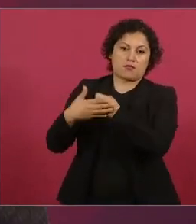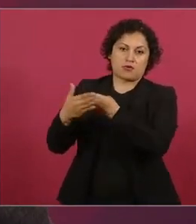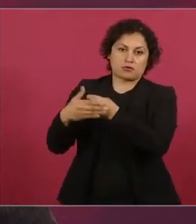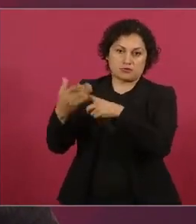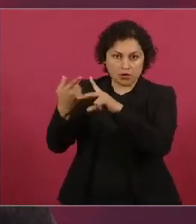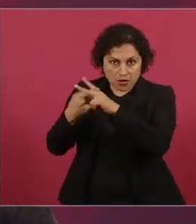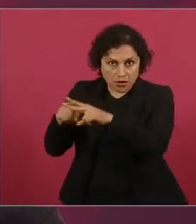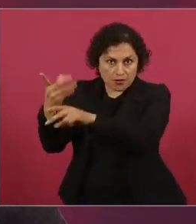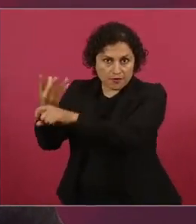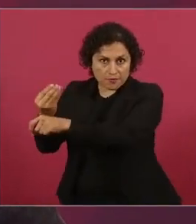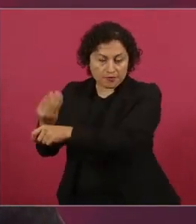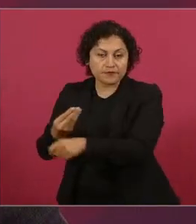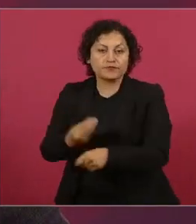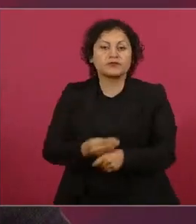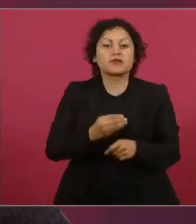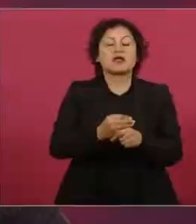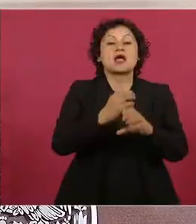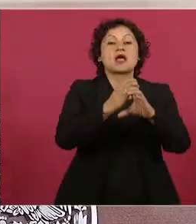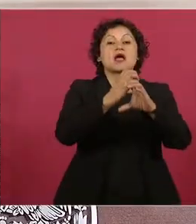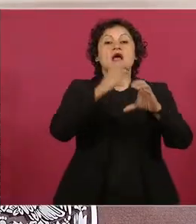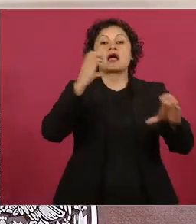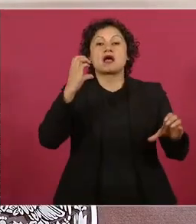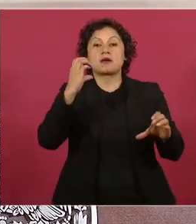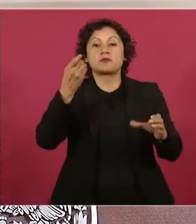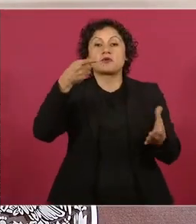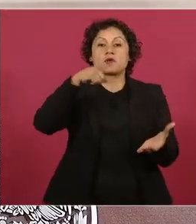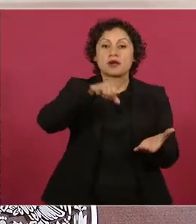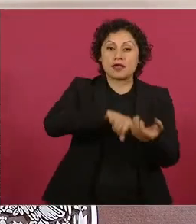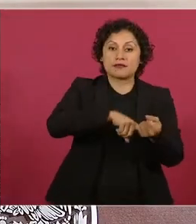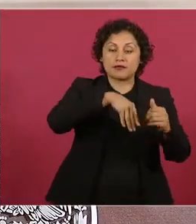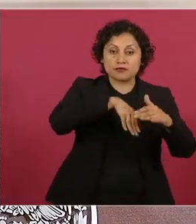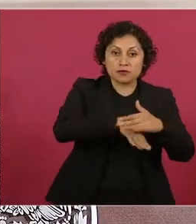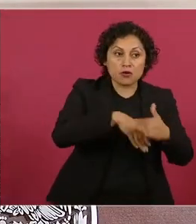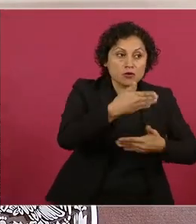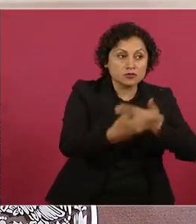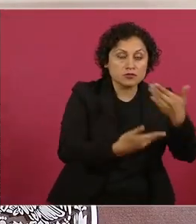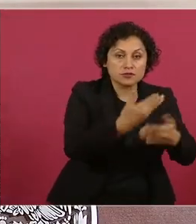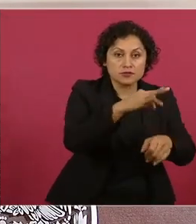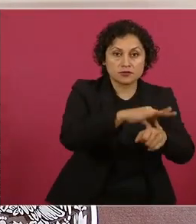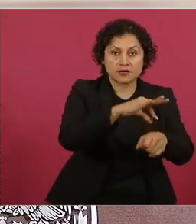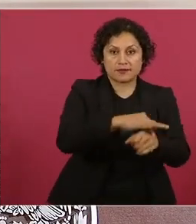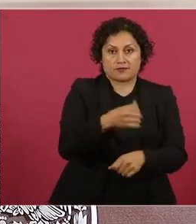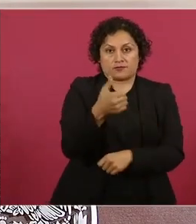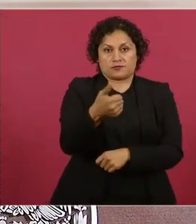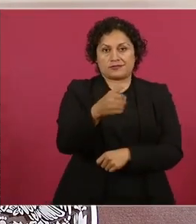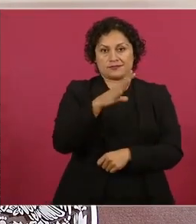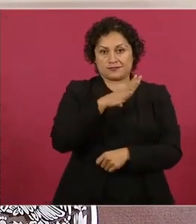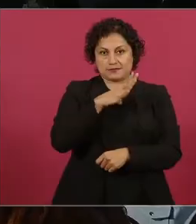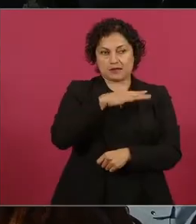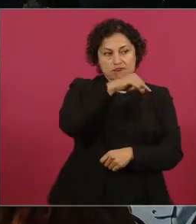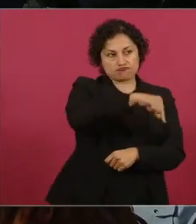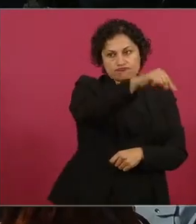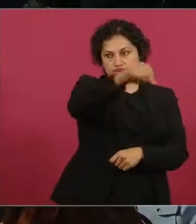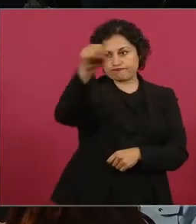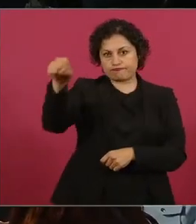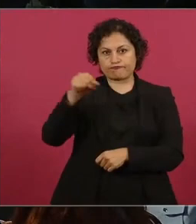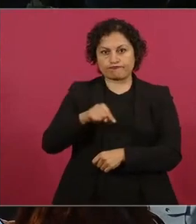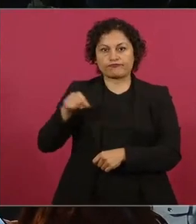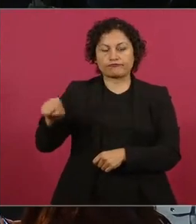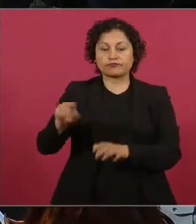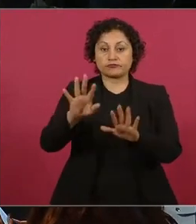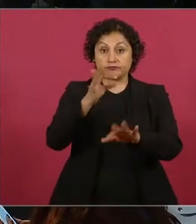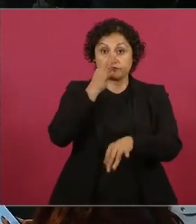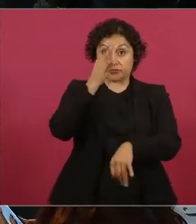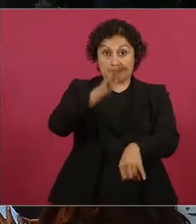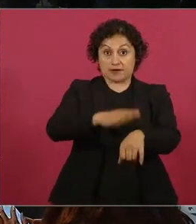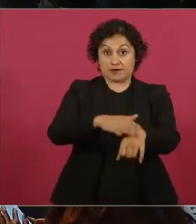65 unidades médicas móviles que dan atención. Y les informo que en estos centros de